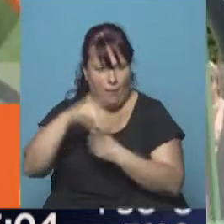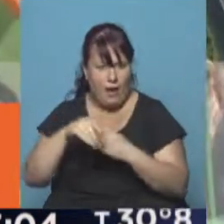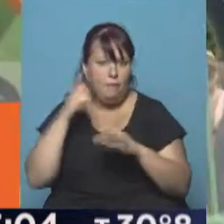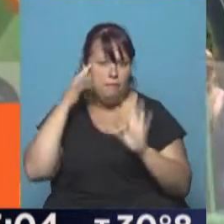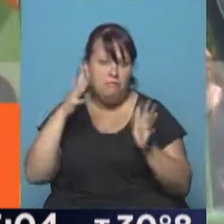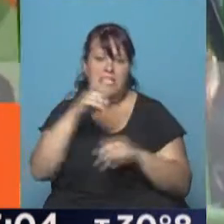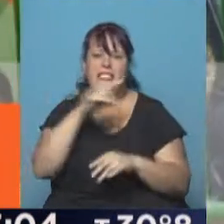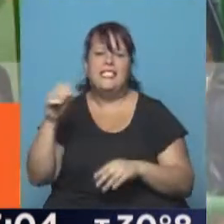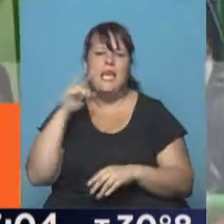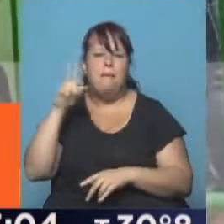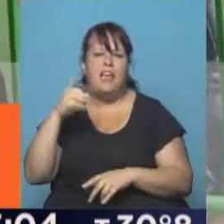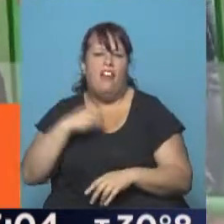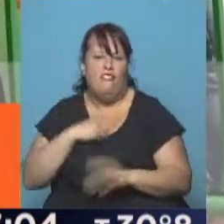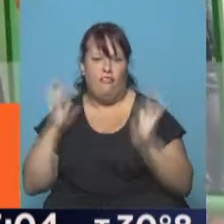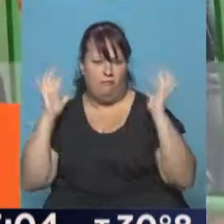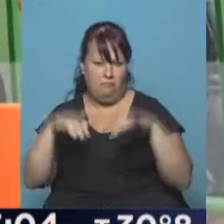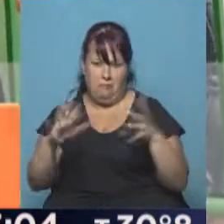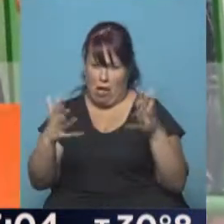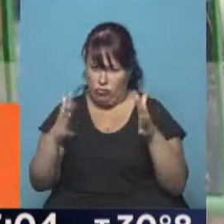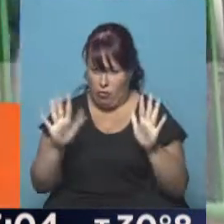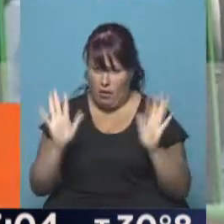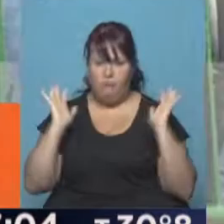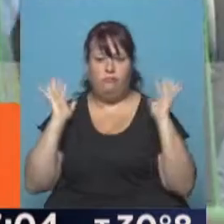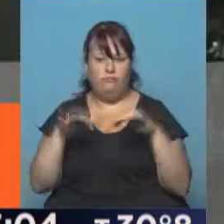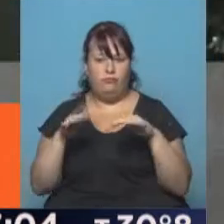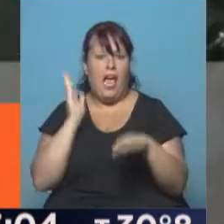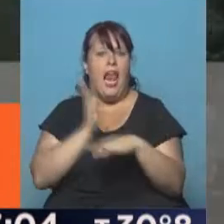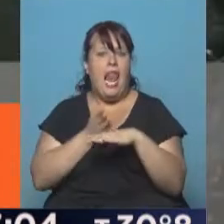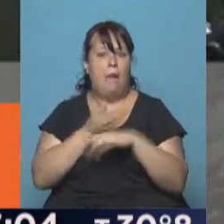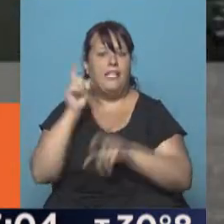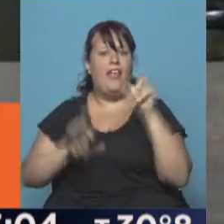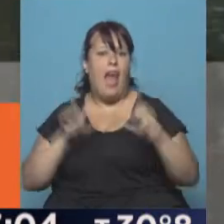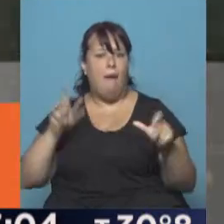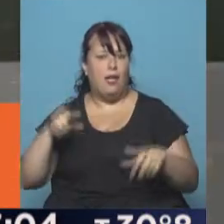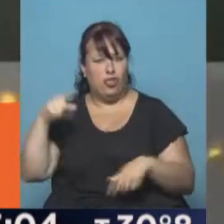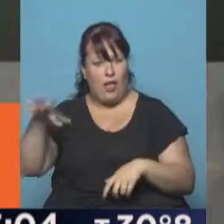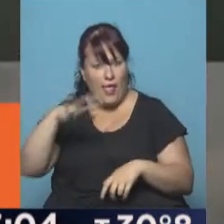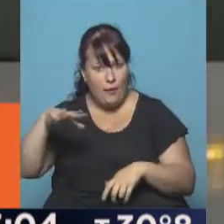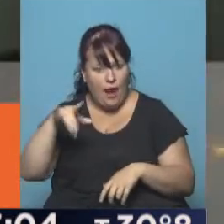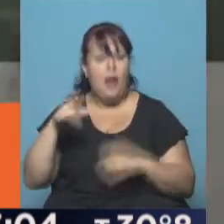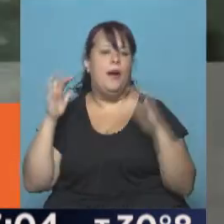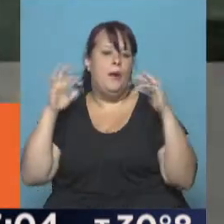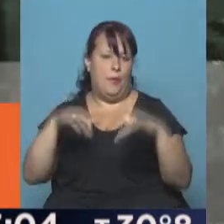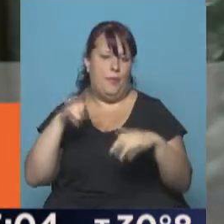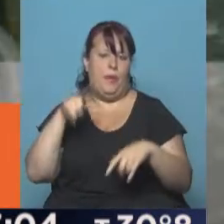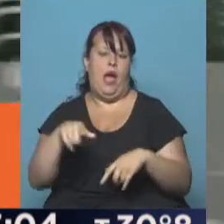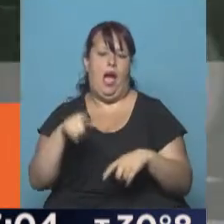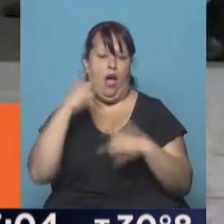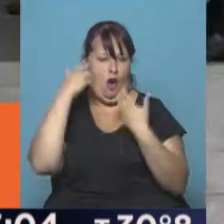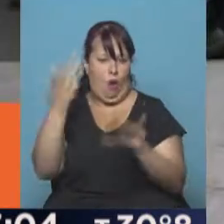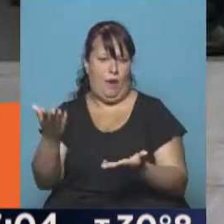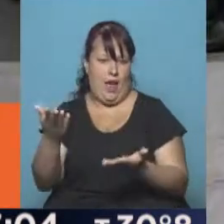espera que unos 100.000 aficionados, aproximadamente la mitad de la población de la ciudad, asistan a este